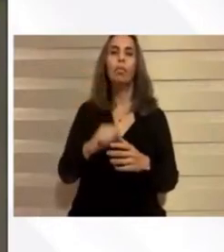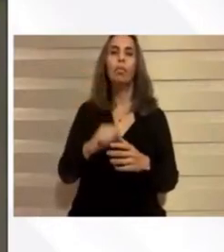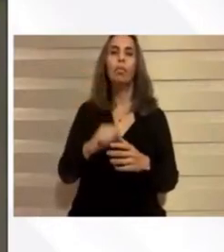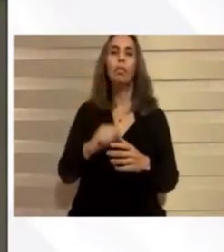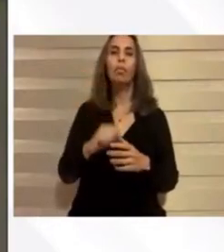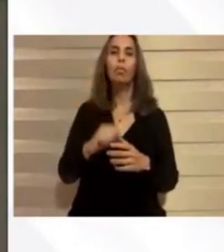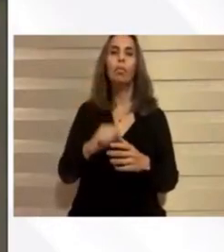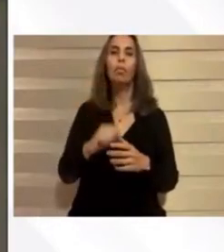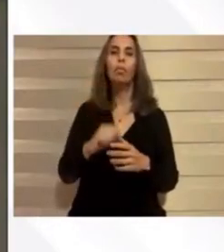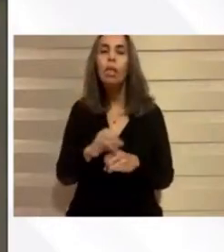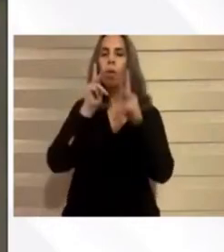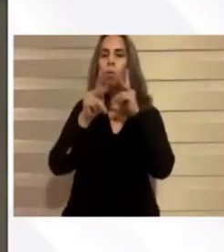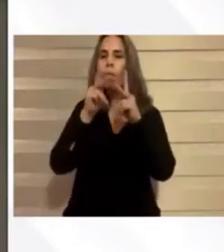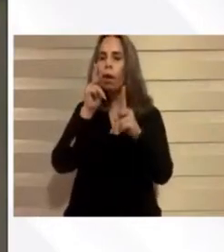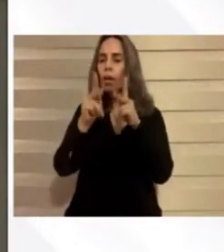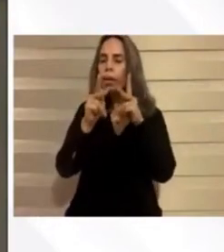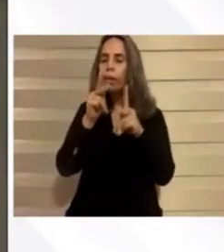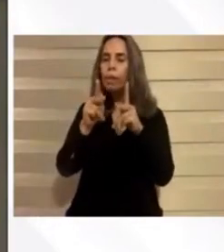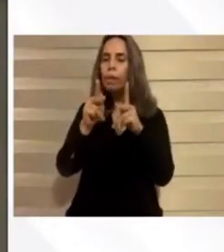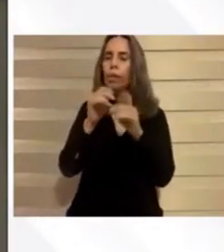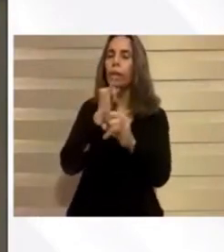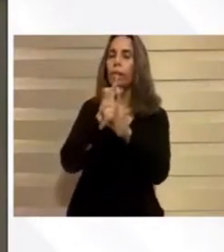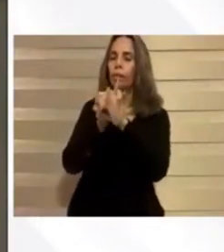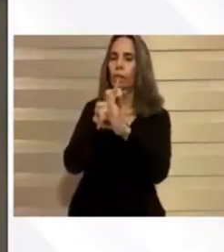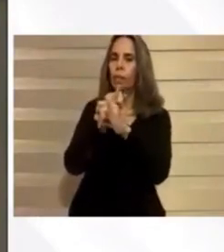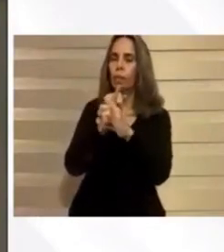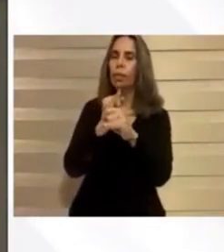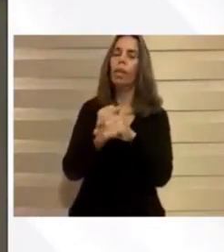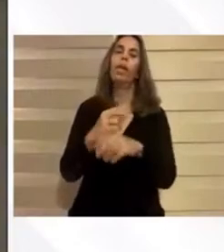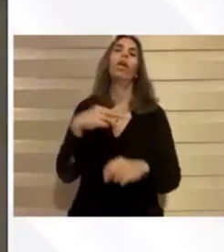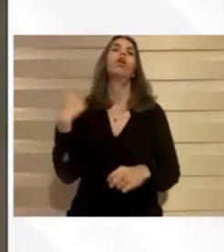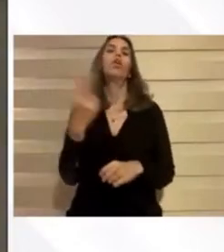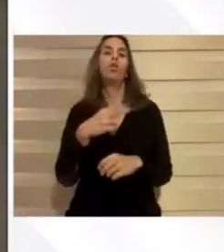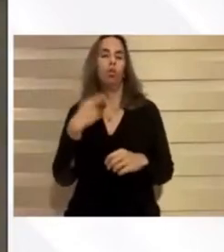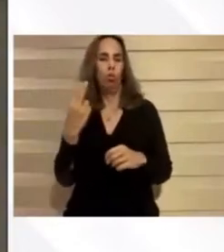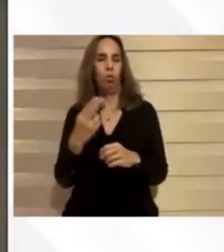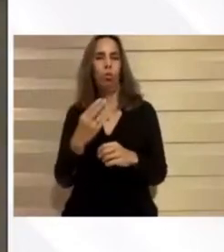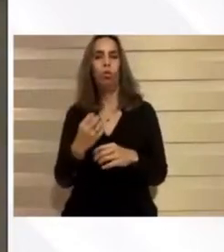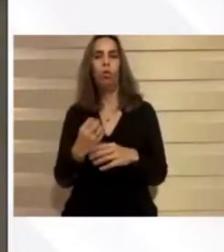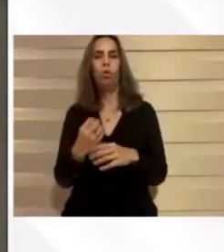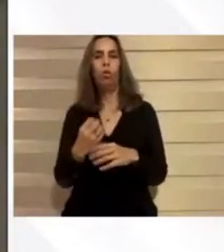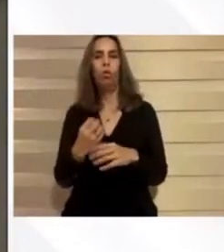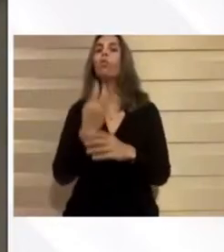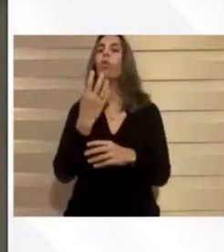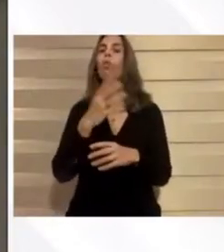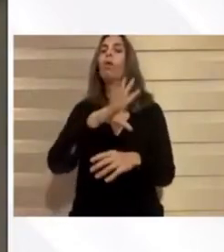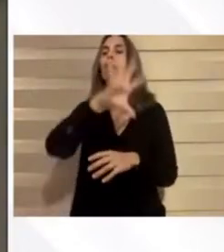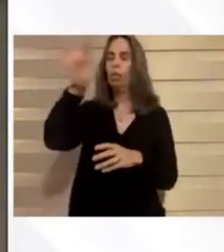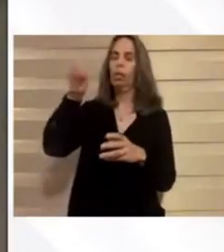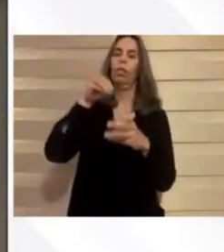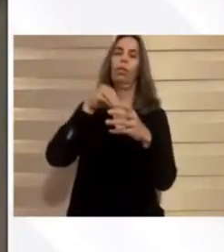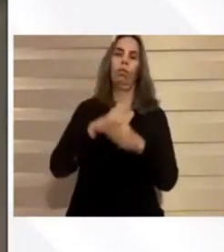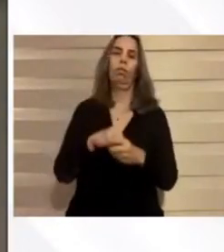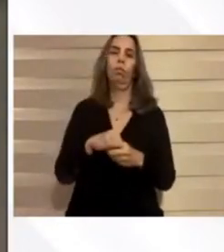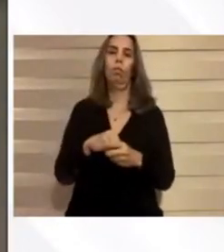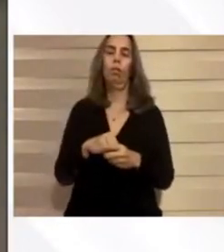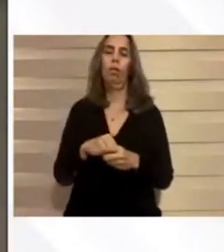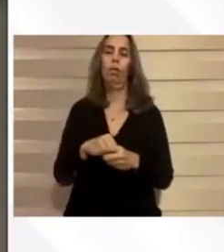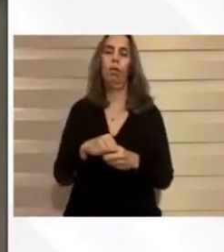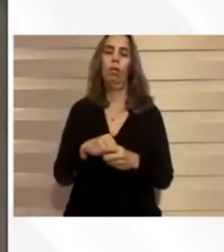pláticas virtuales, Nosotras, Innovación e Inclusión. En esta ocasión, me